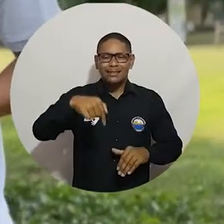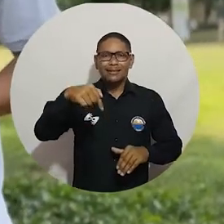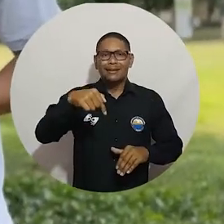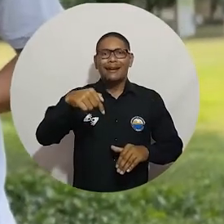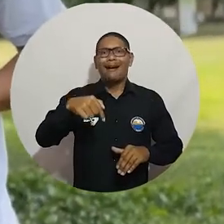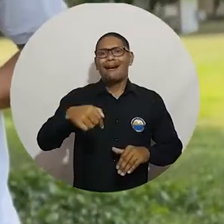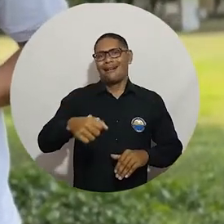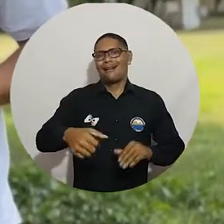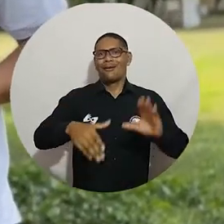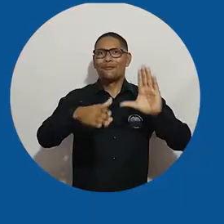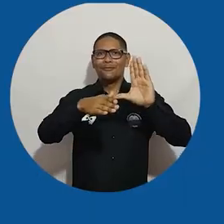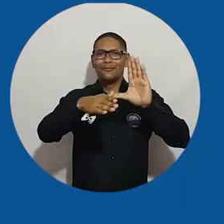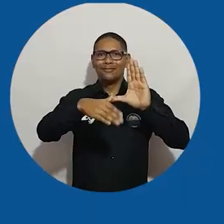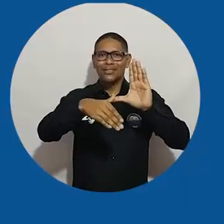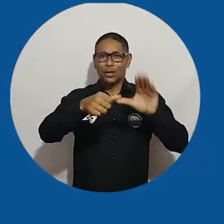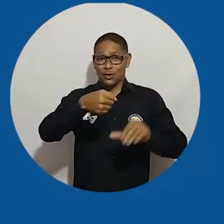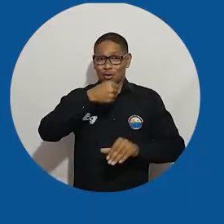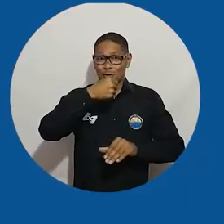Universidad del Magdalena.